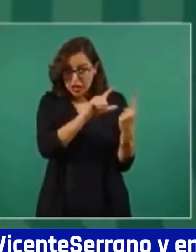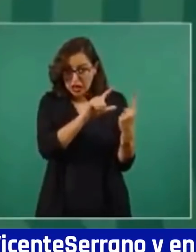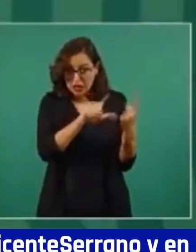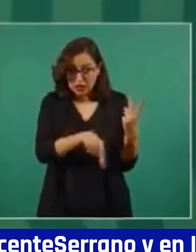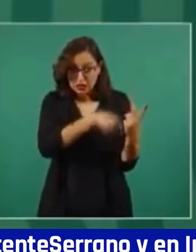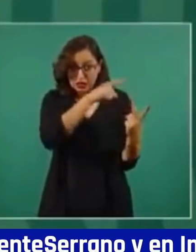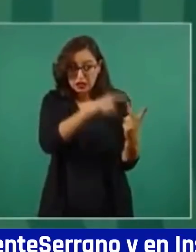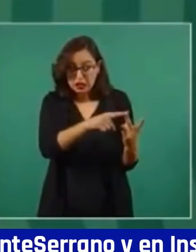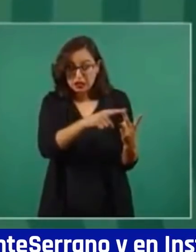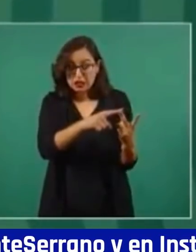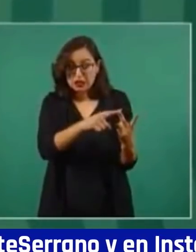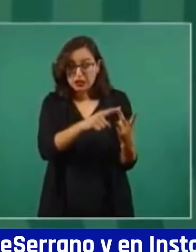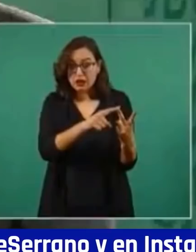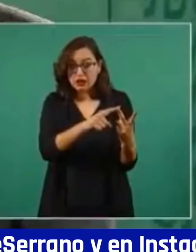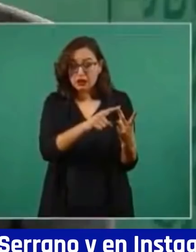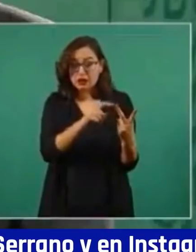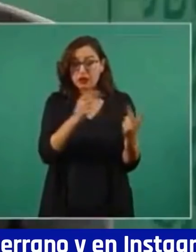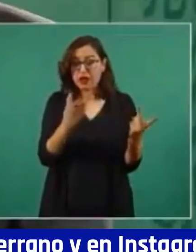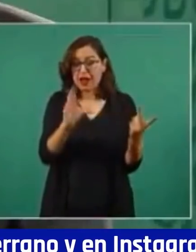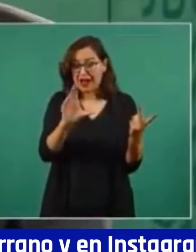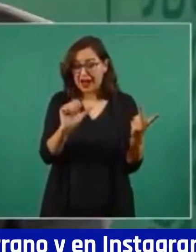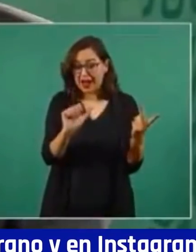Felipe Calderón?